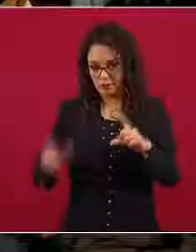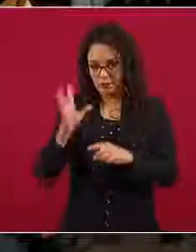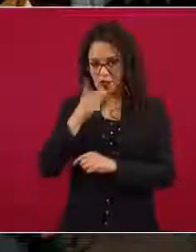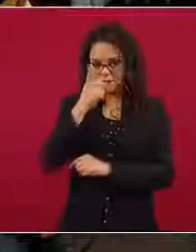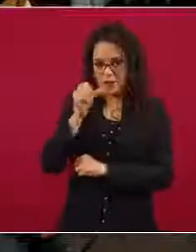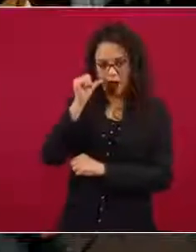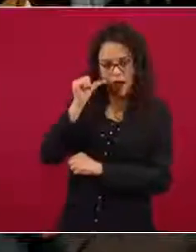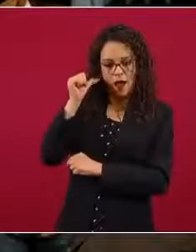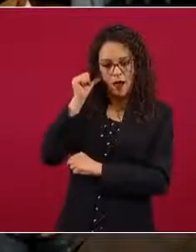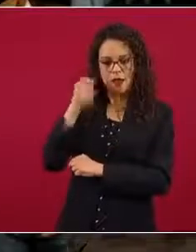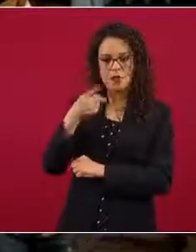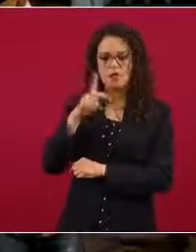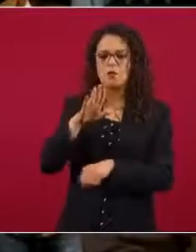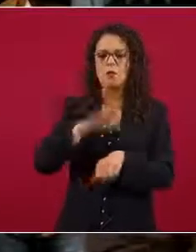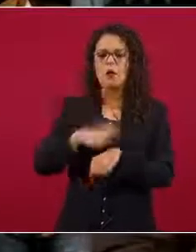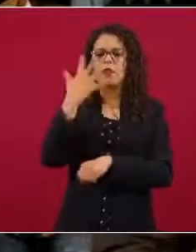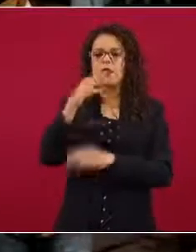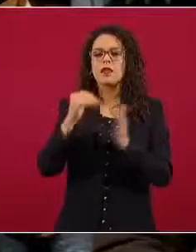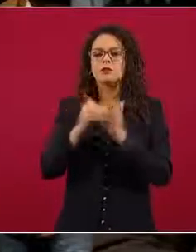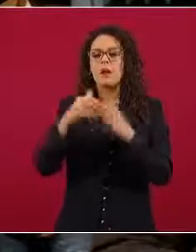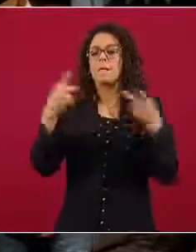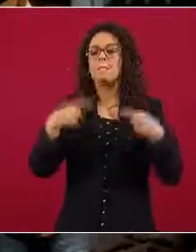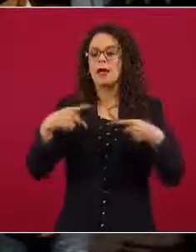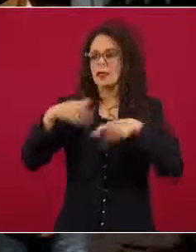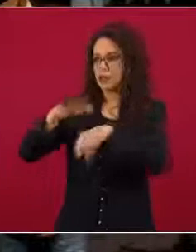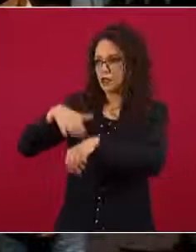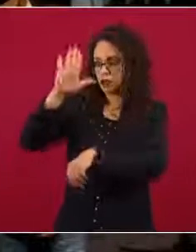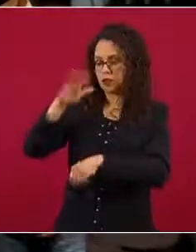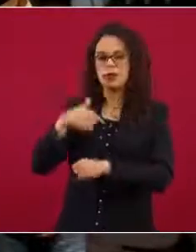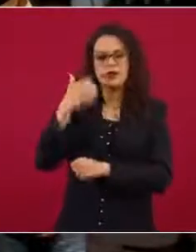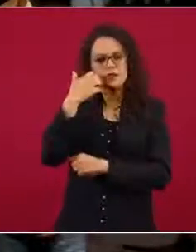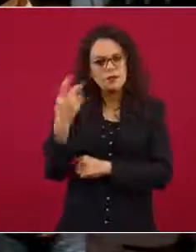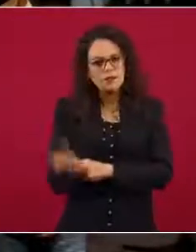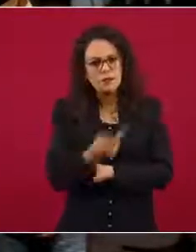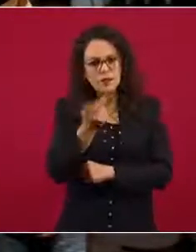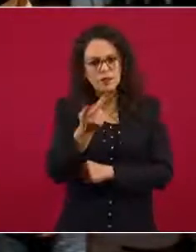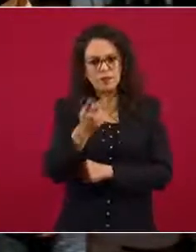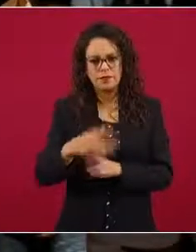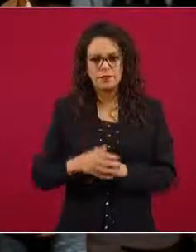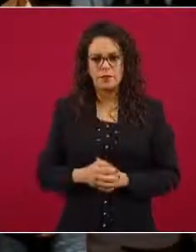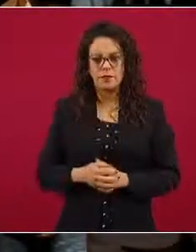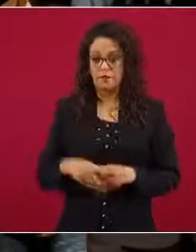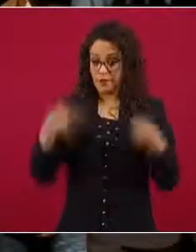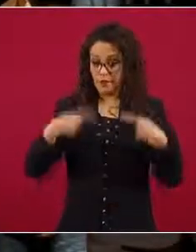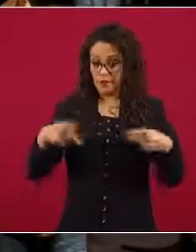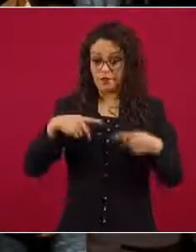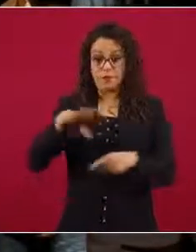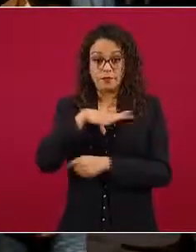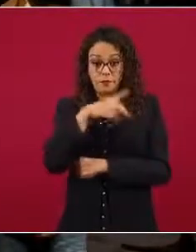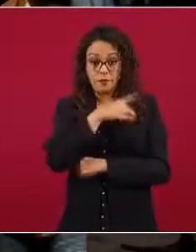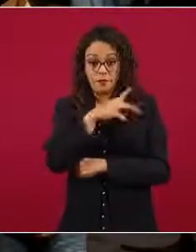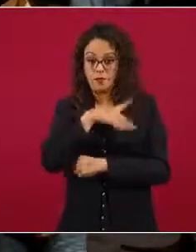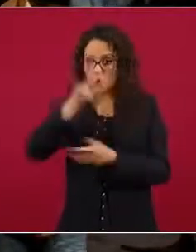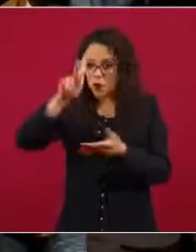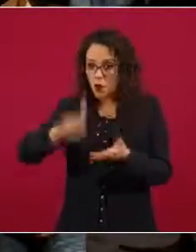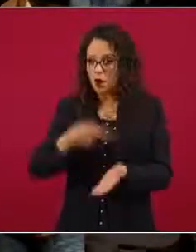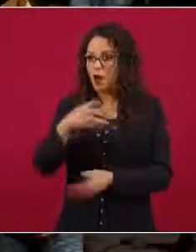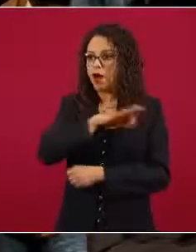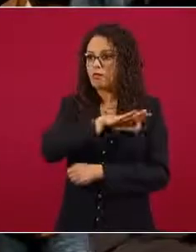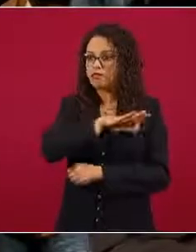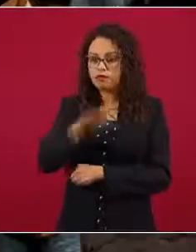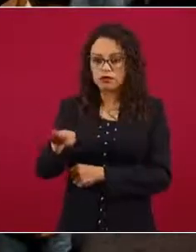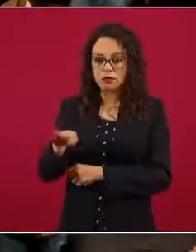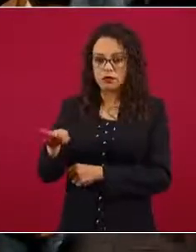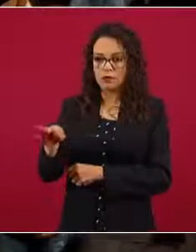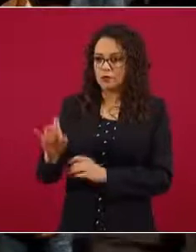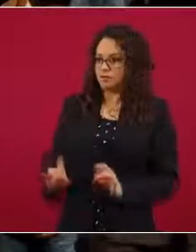10 millones de personas, preguntarle si tiene el informe, hay temor de la población de que esto pueda volver a suceder, sobre todo en las condiciones